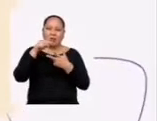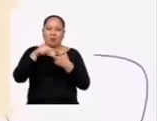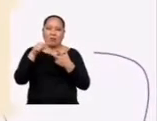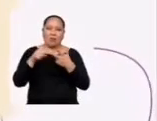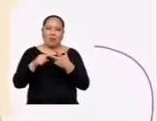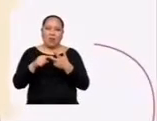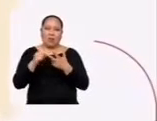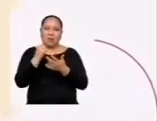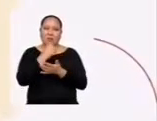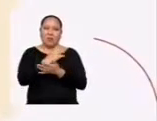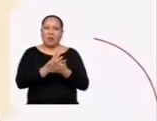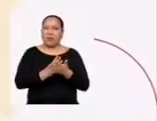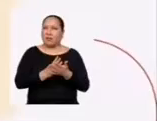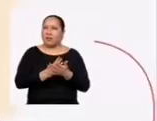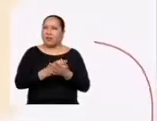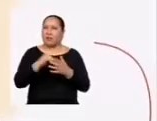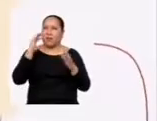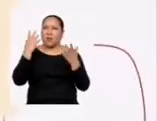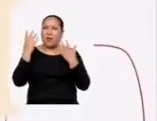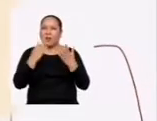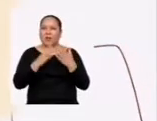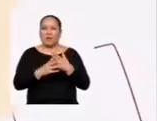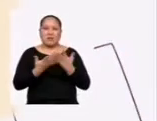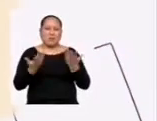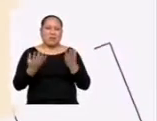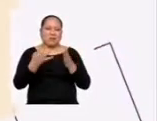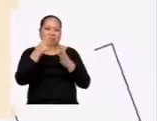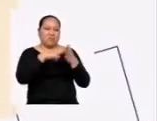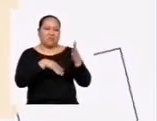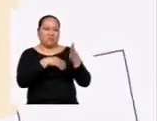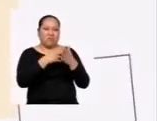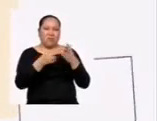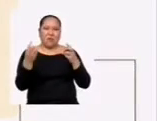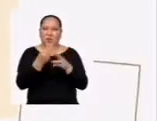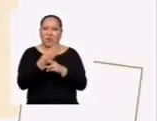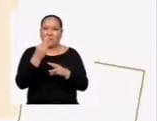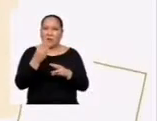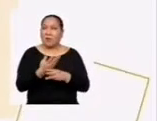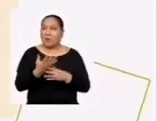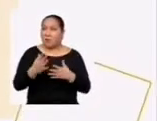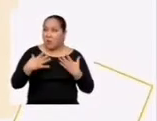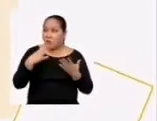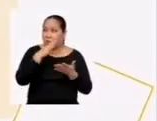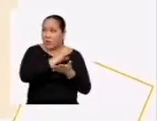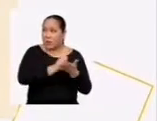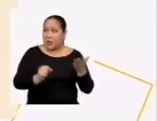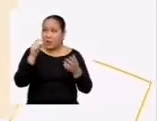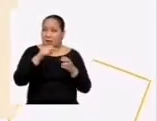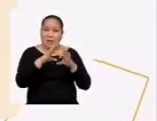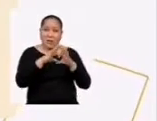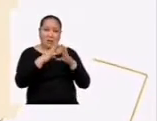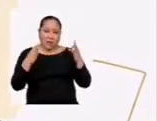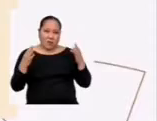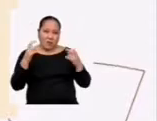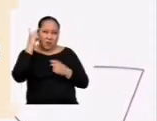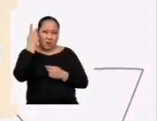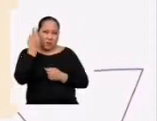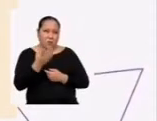elementos. Me suena a la tabla periódica. Tal vez podemos suprimir esa frase también, que confunde un